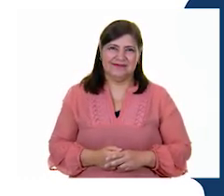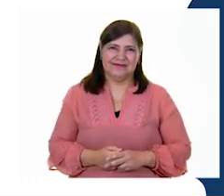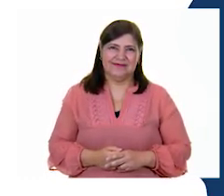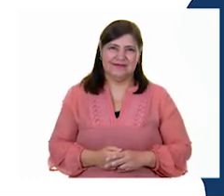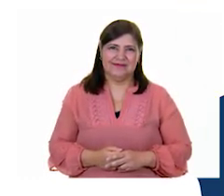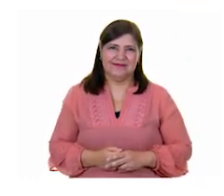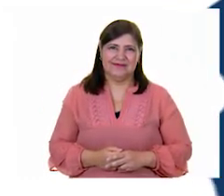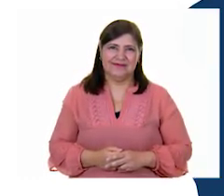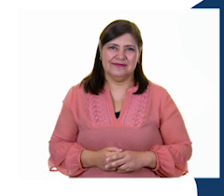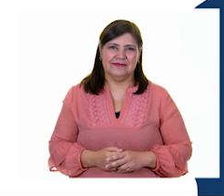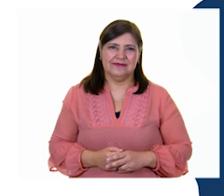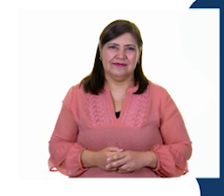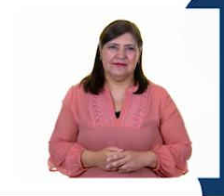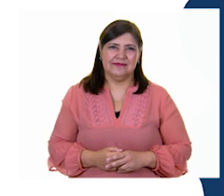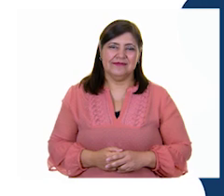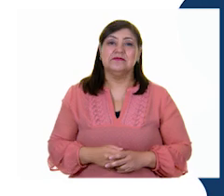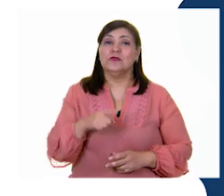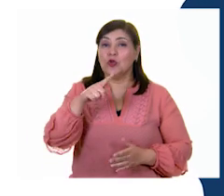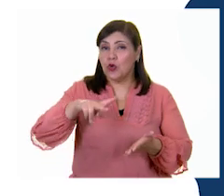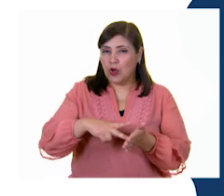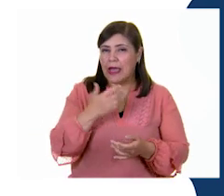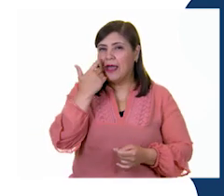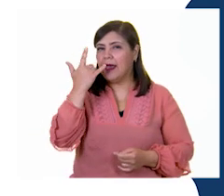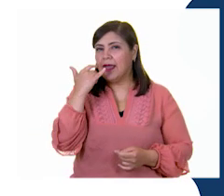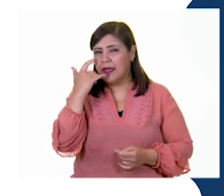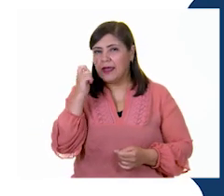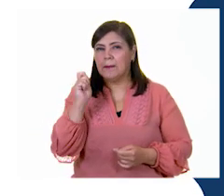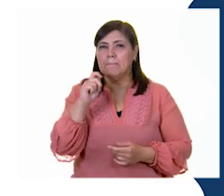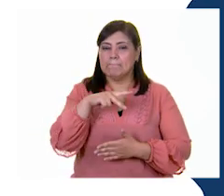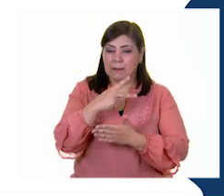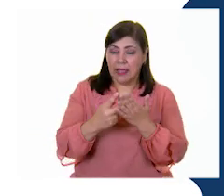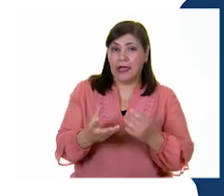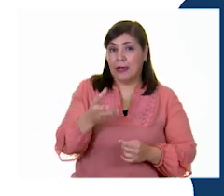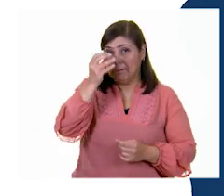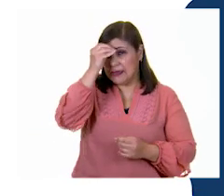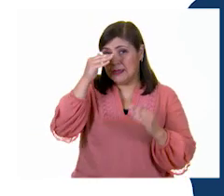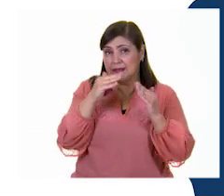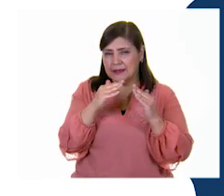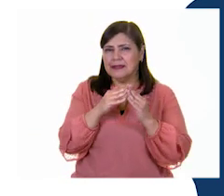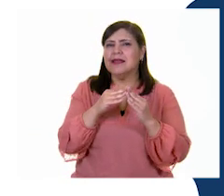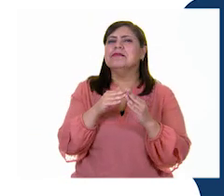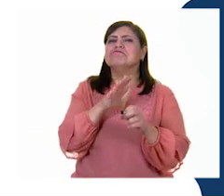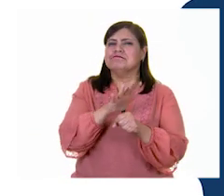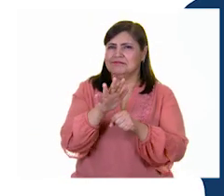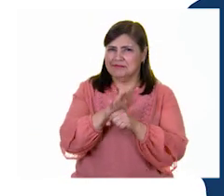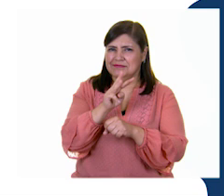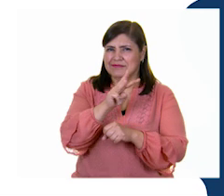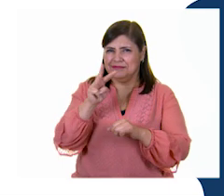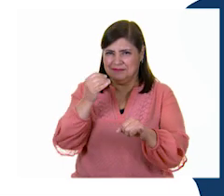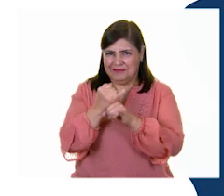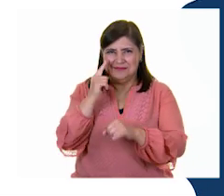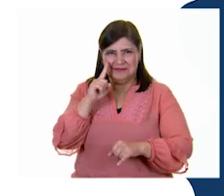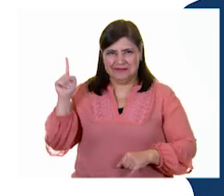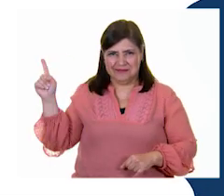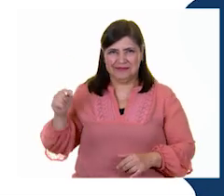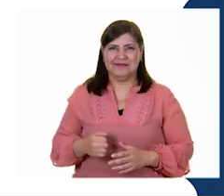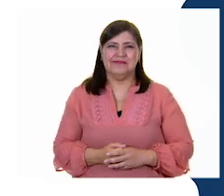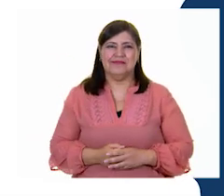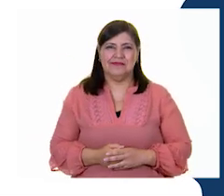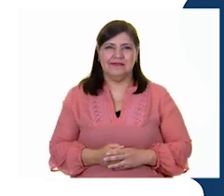conalitec.cep.gov.mx. Si quieres volver a ver los programas de Aprende en Casa, los puedes encontrar en la siguiente liga: